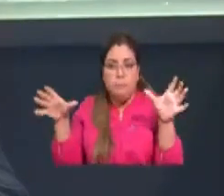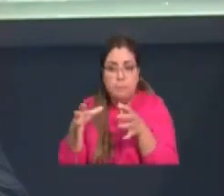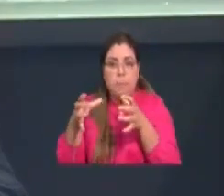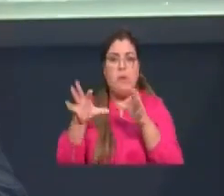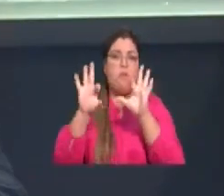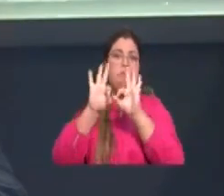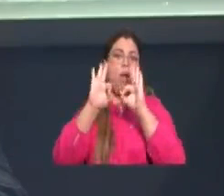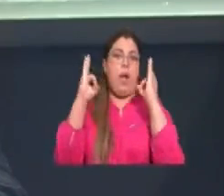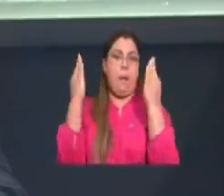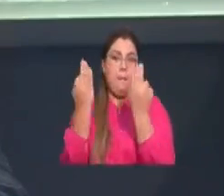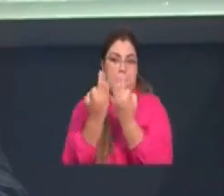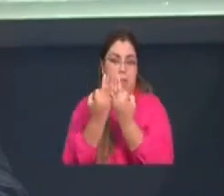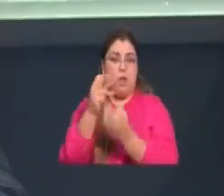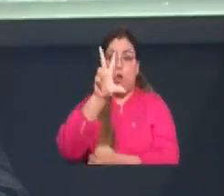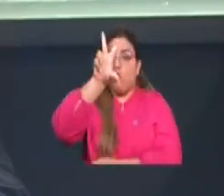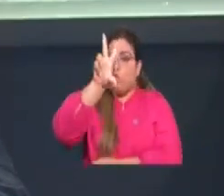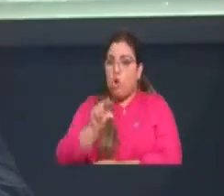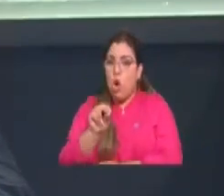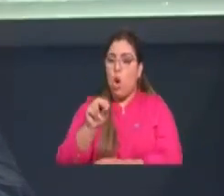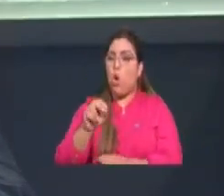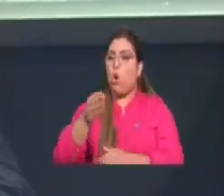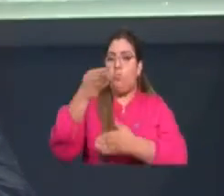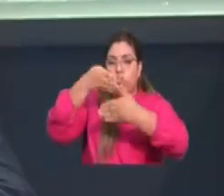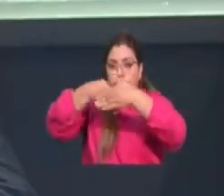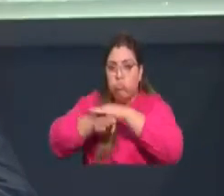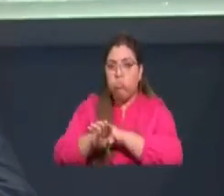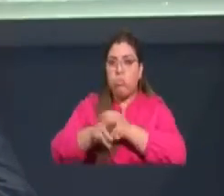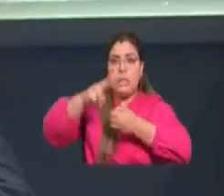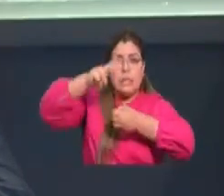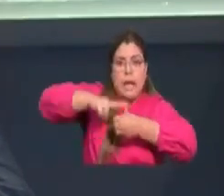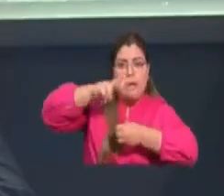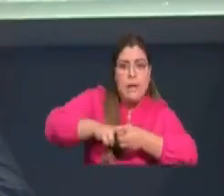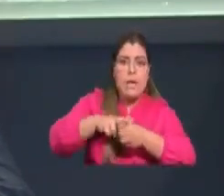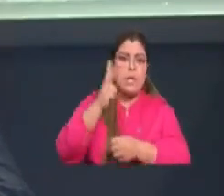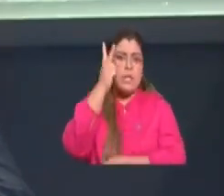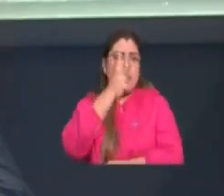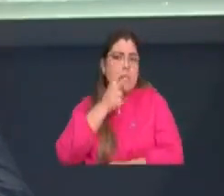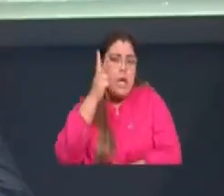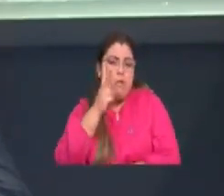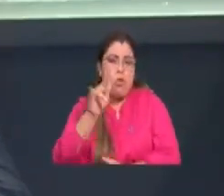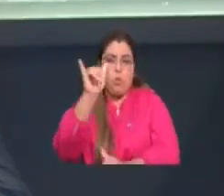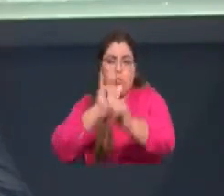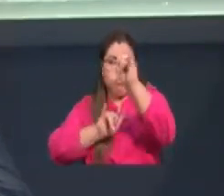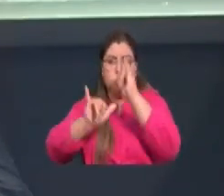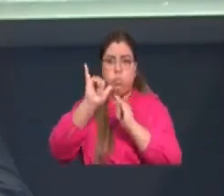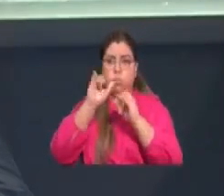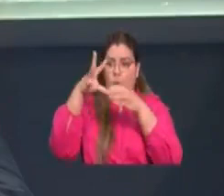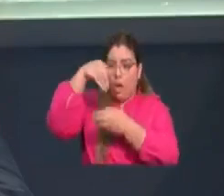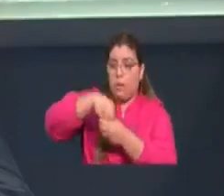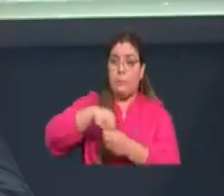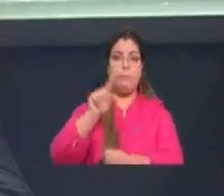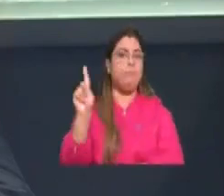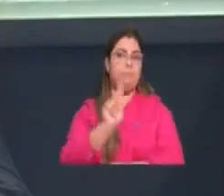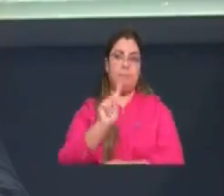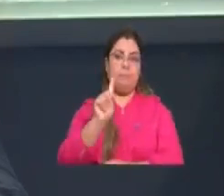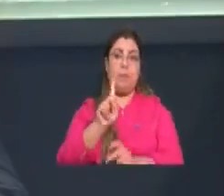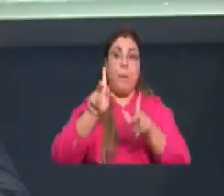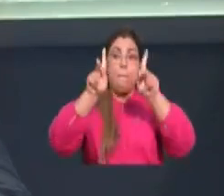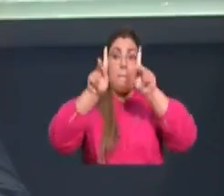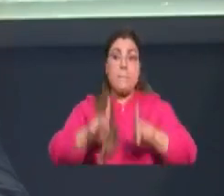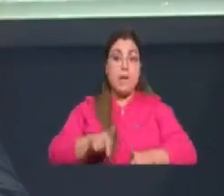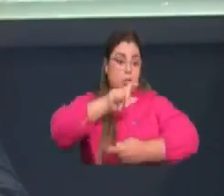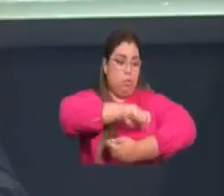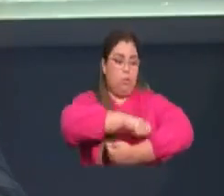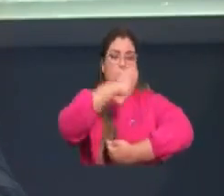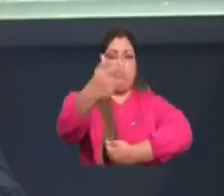informado cuando usted le da seguimiento a los bochinches de radiografía. El miércoles de la semana pasada le dijimos, el martes de la siguiente